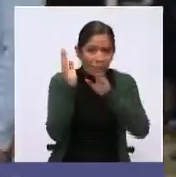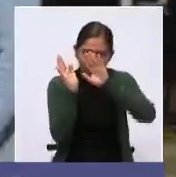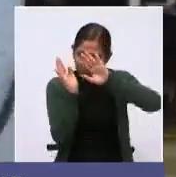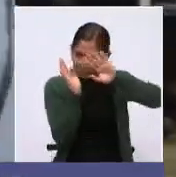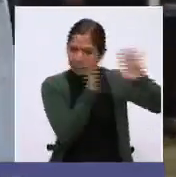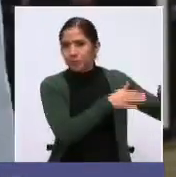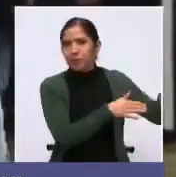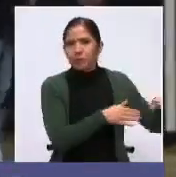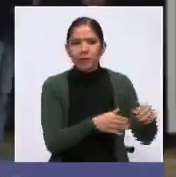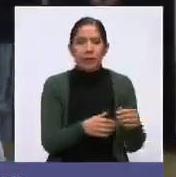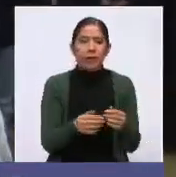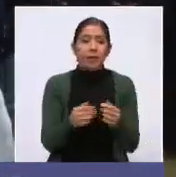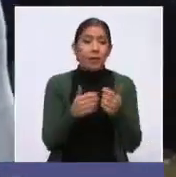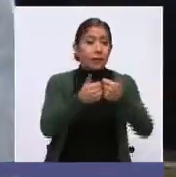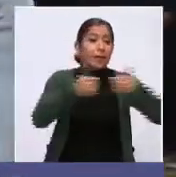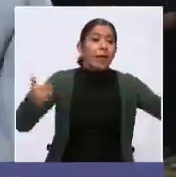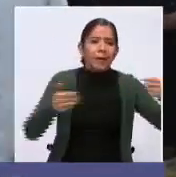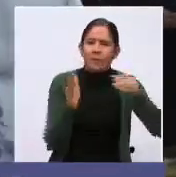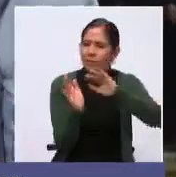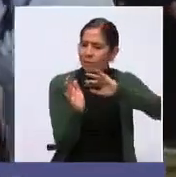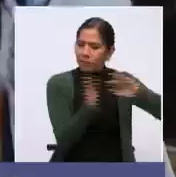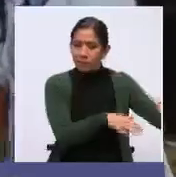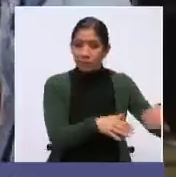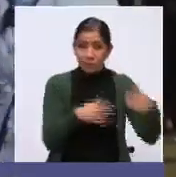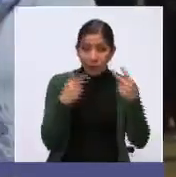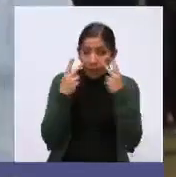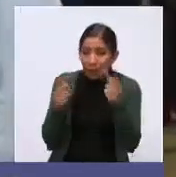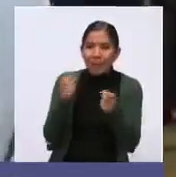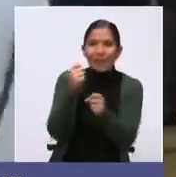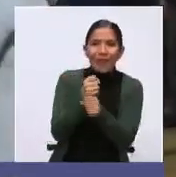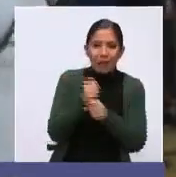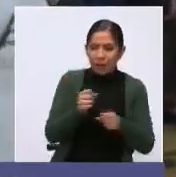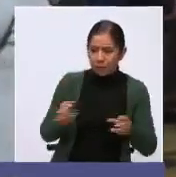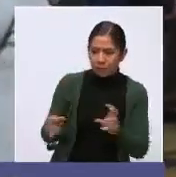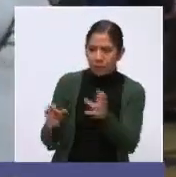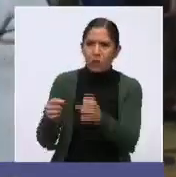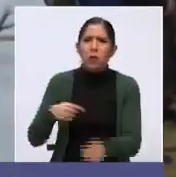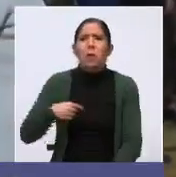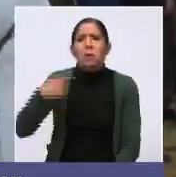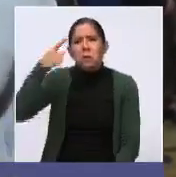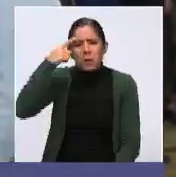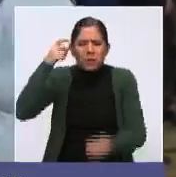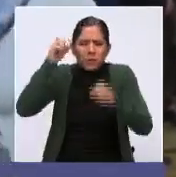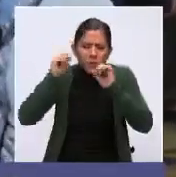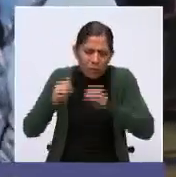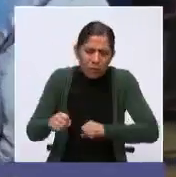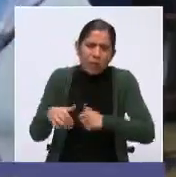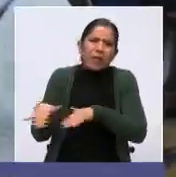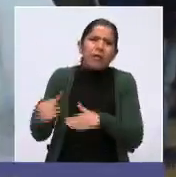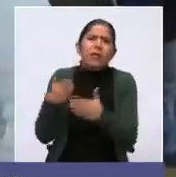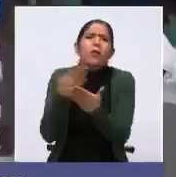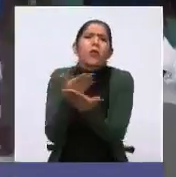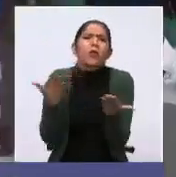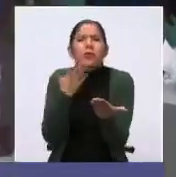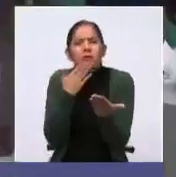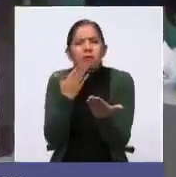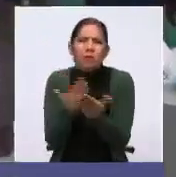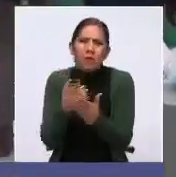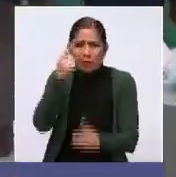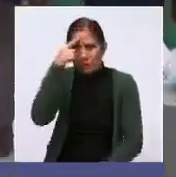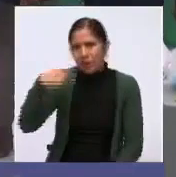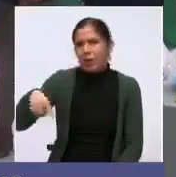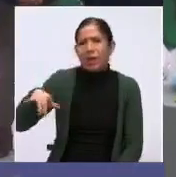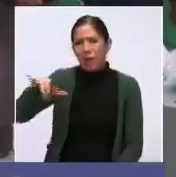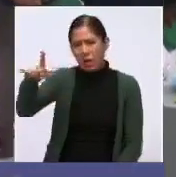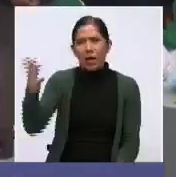dejar la división, yo creo que podemos hacer buenas cosas por el Alto. Hasta ahora no se ha logrado